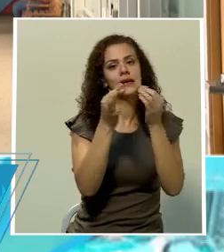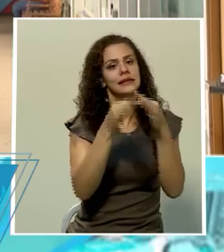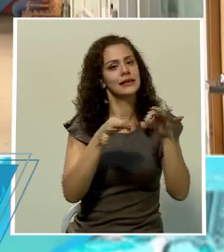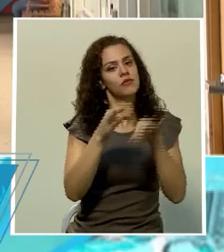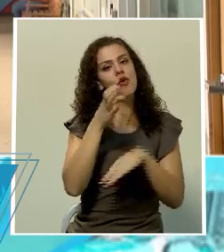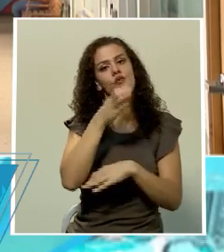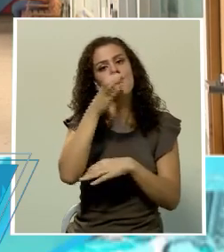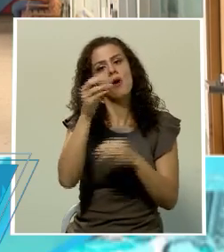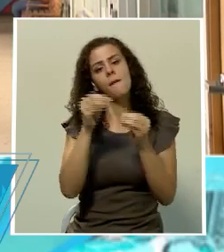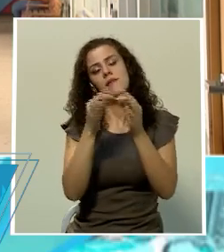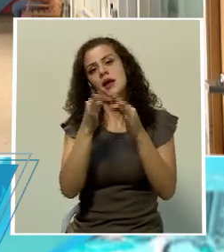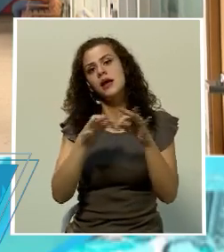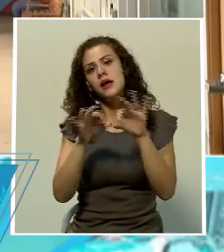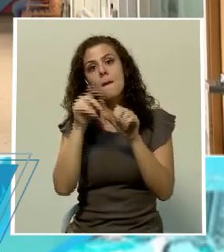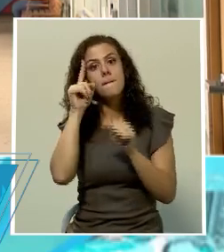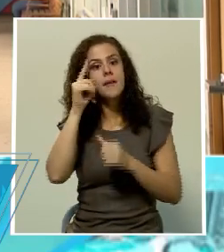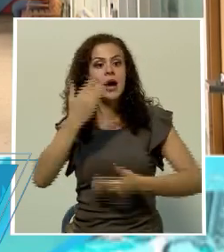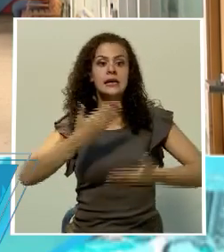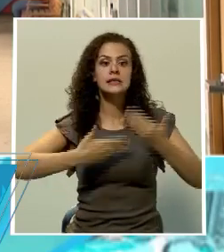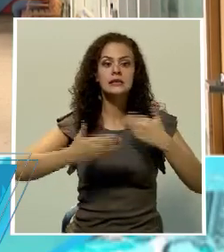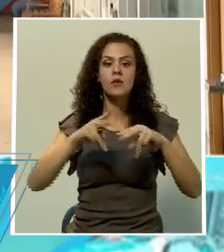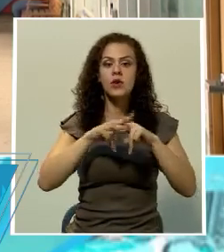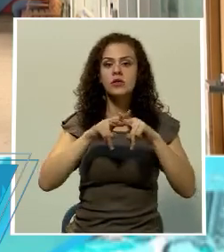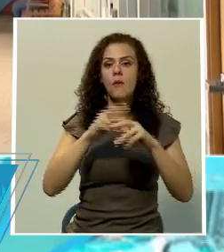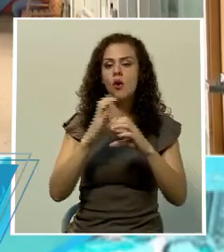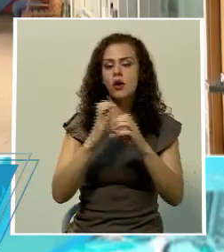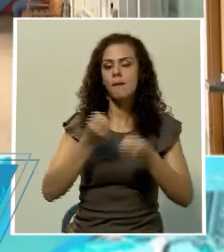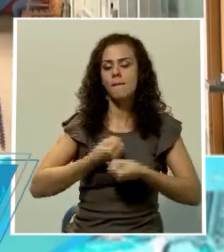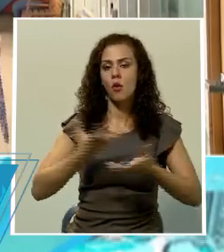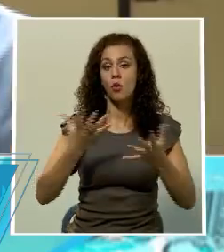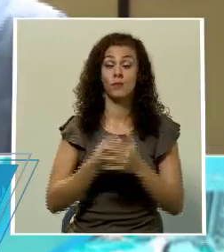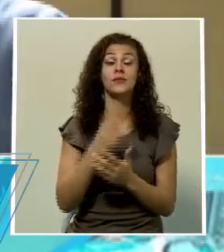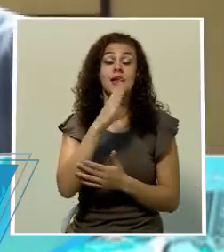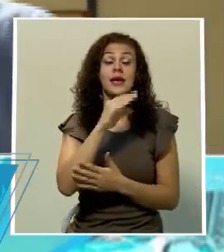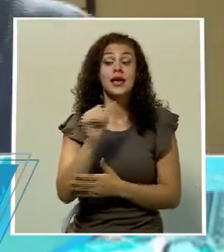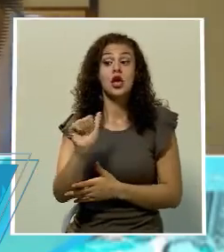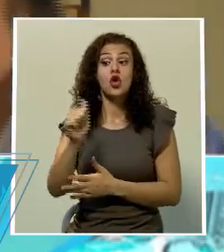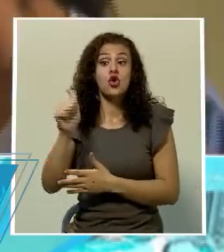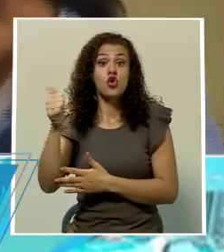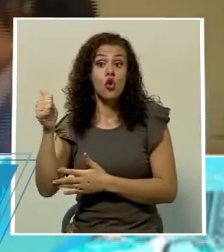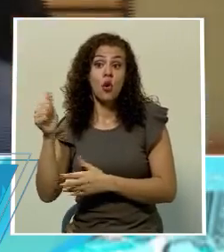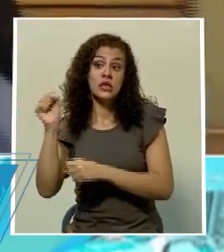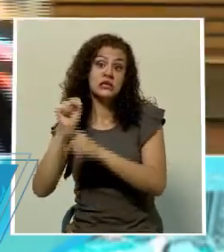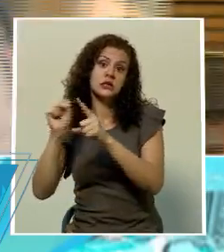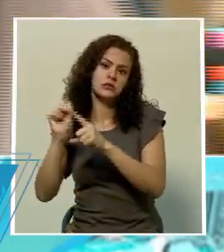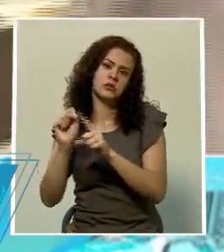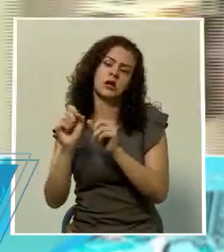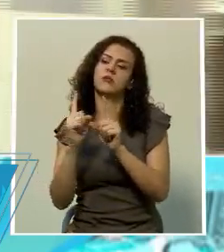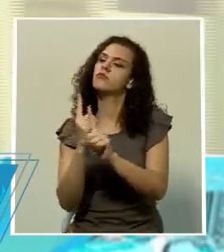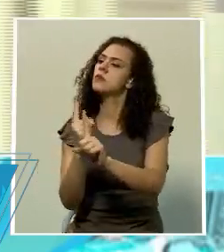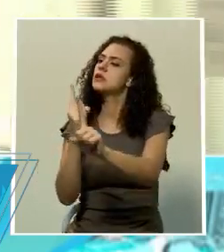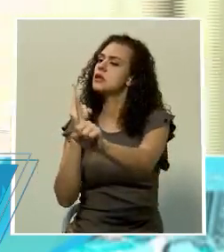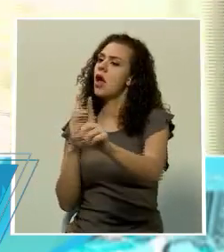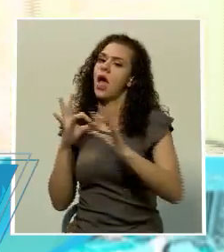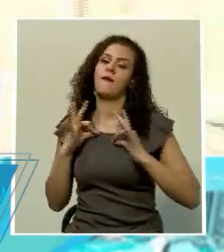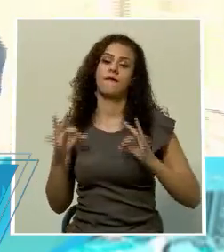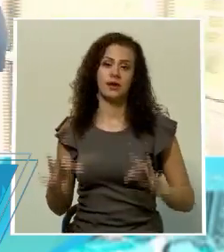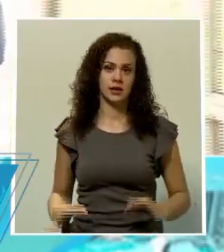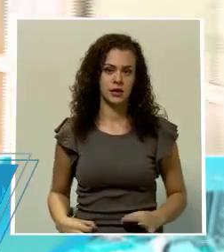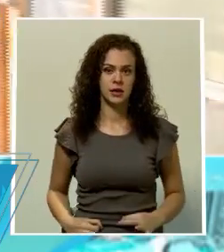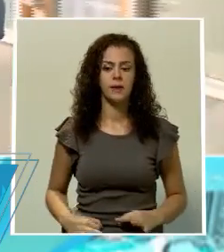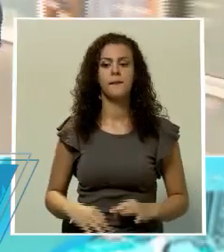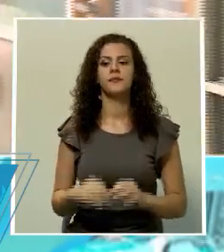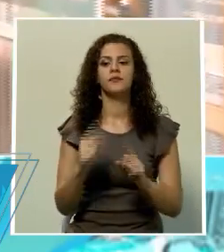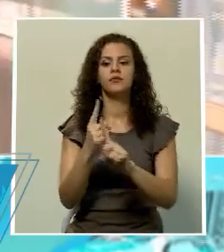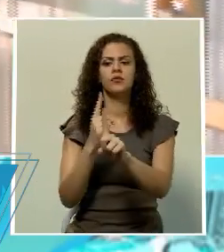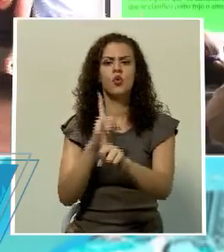la recomendación más importante para el servicio de transporte público. Y para otras circunstancias, pues el distanciamiento físico